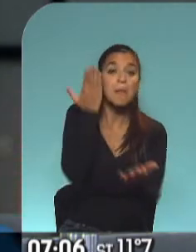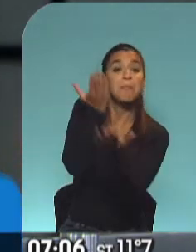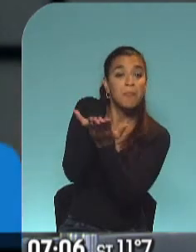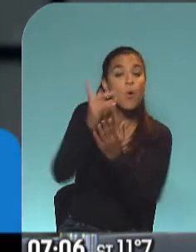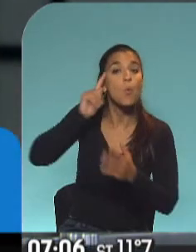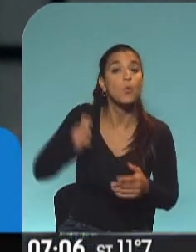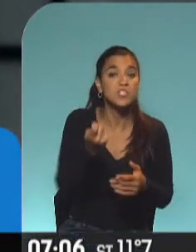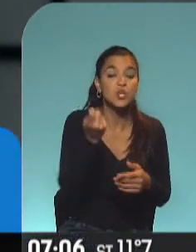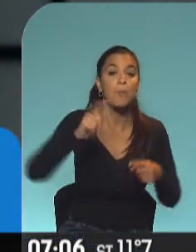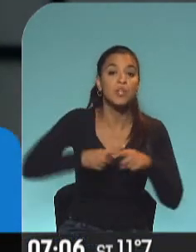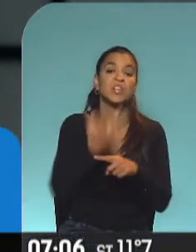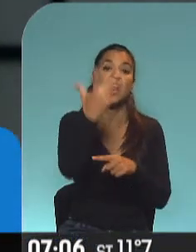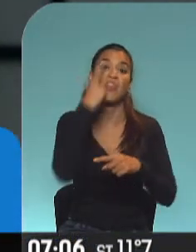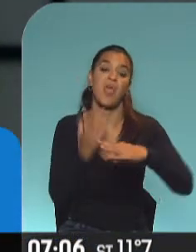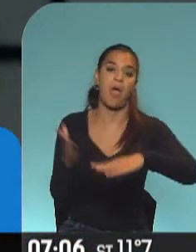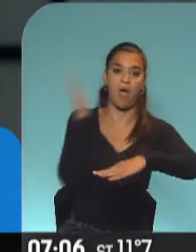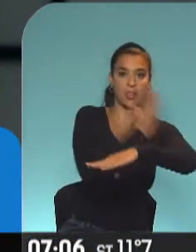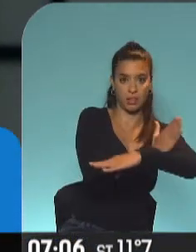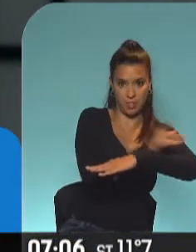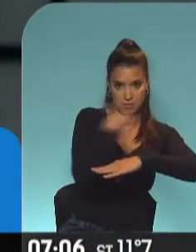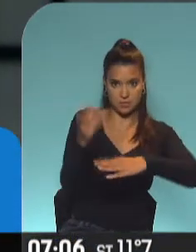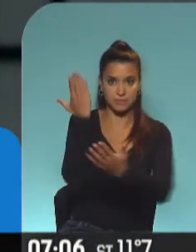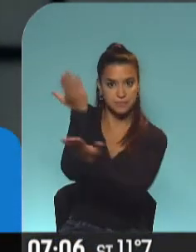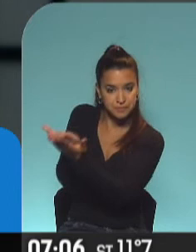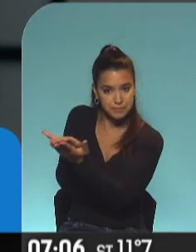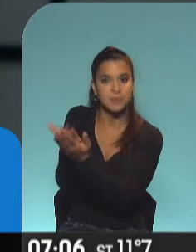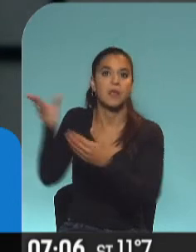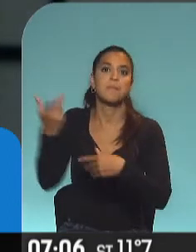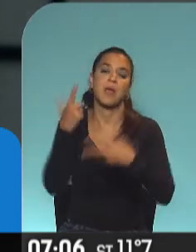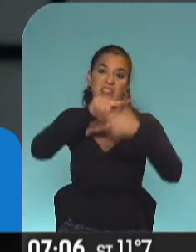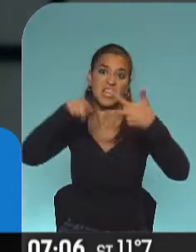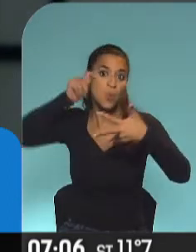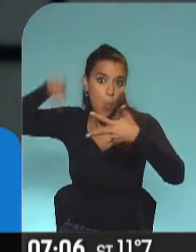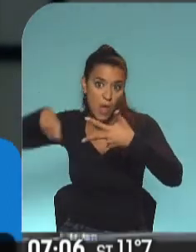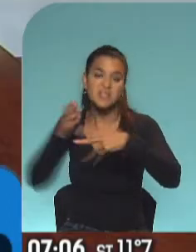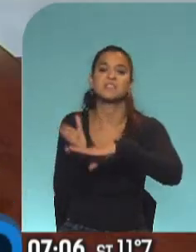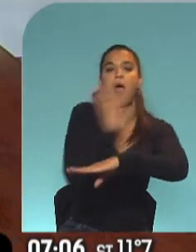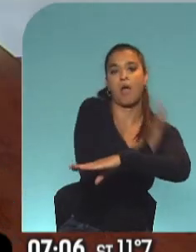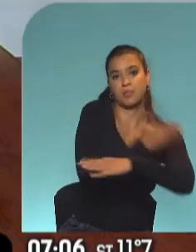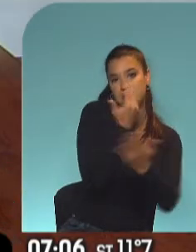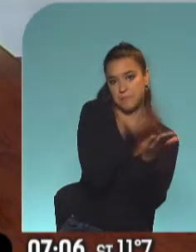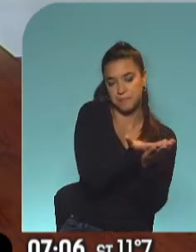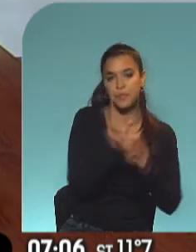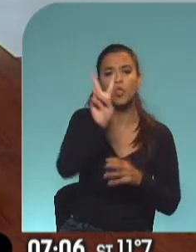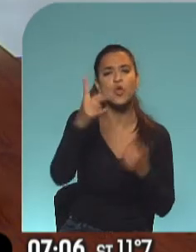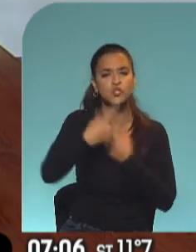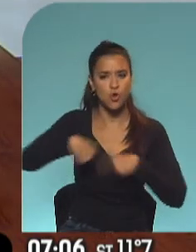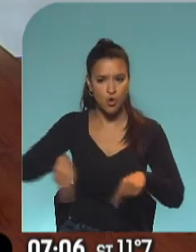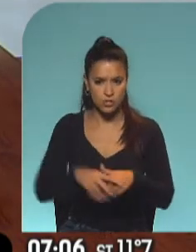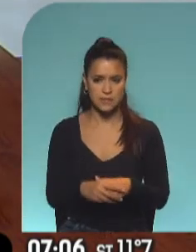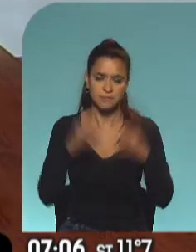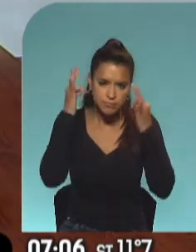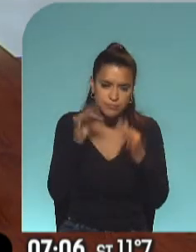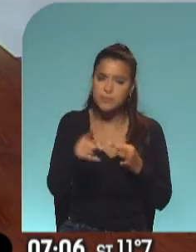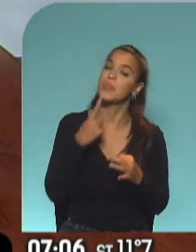juicio político 3 días antes de que la Corte aceptara el per saltum presentado por estos 3 jueces. Agregamos esto 2 cositas muy